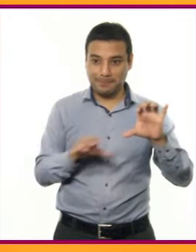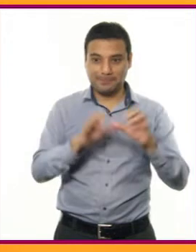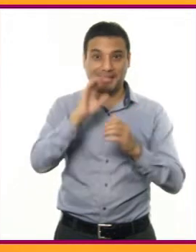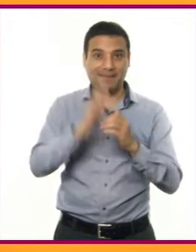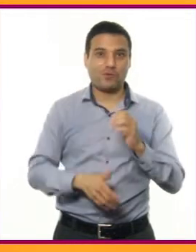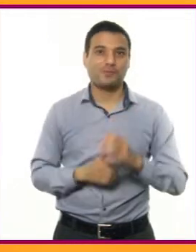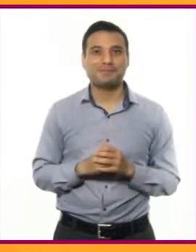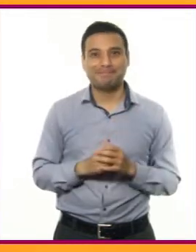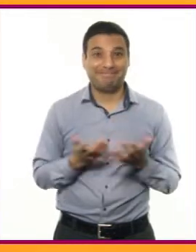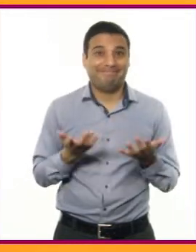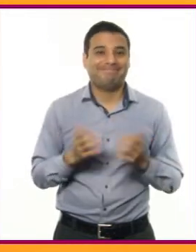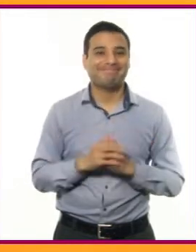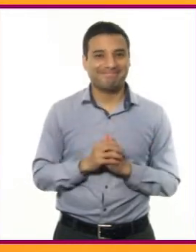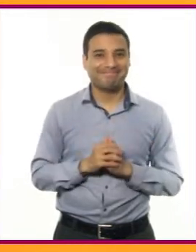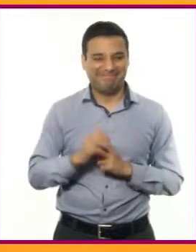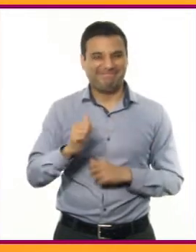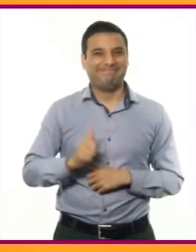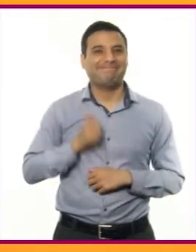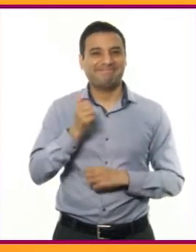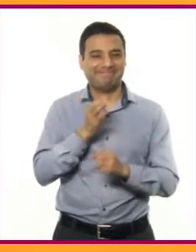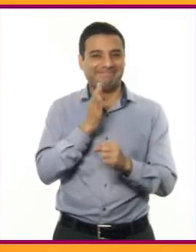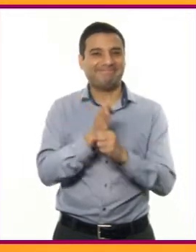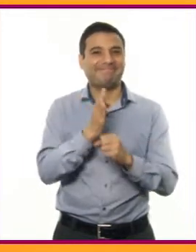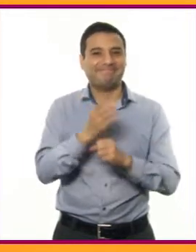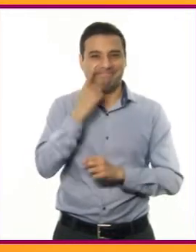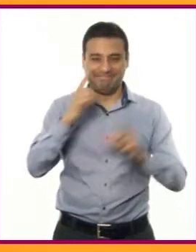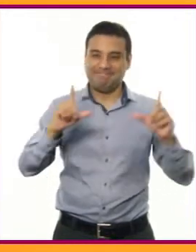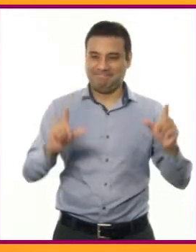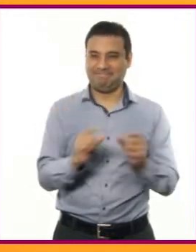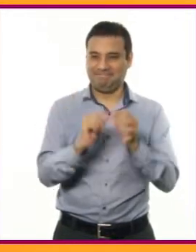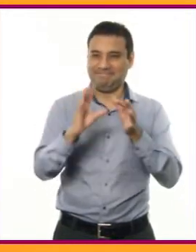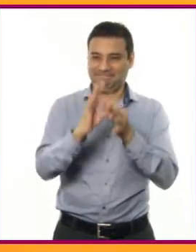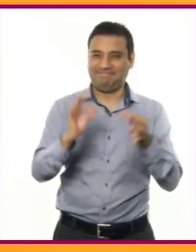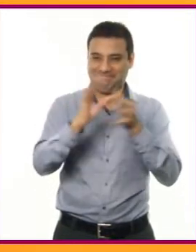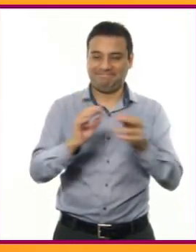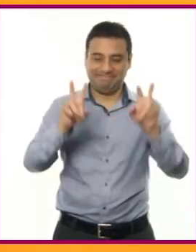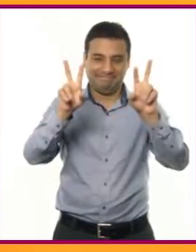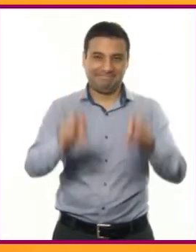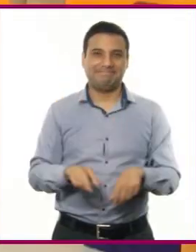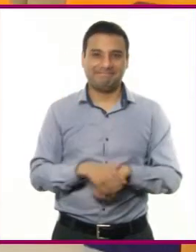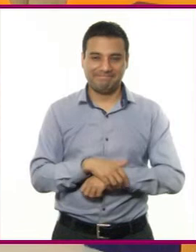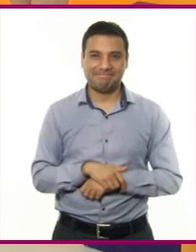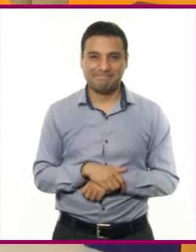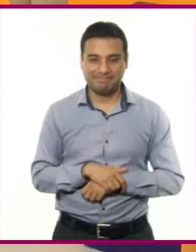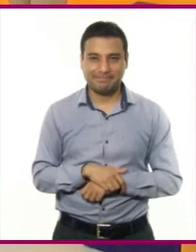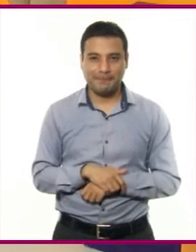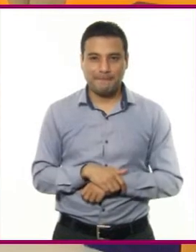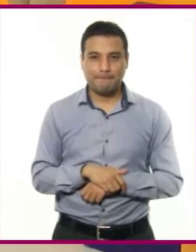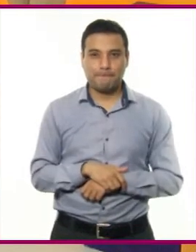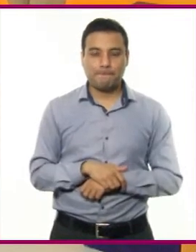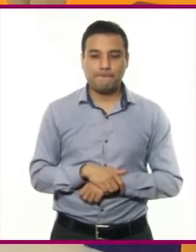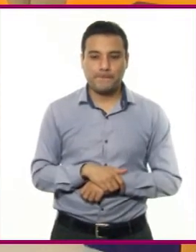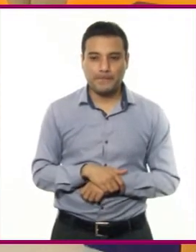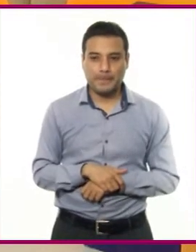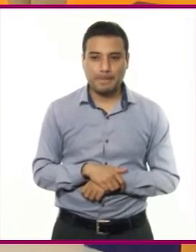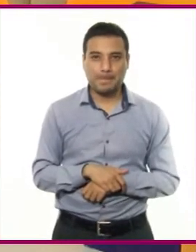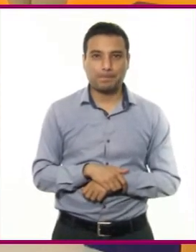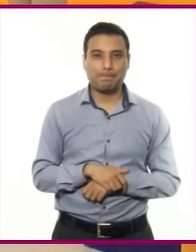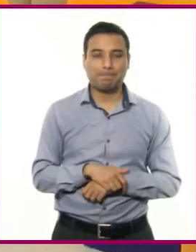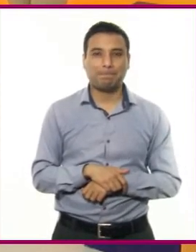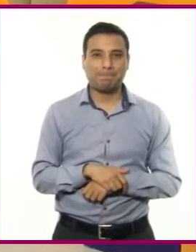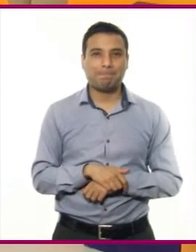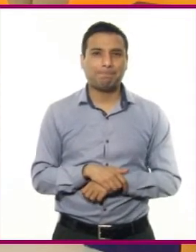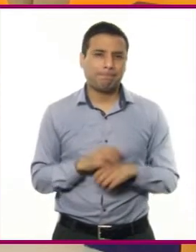lo podemos aprovechar para realizar una síntesis de los temas que estudiamos. Dentro de nuestra trayectoria de